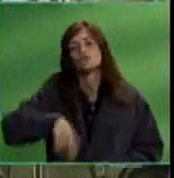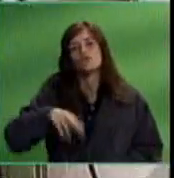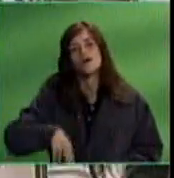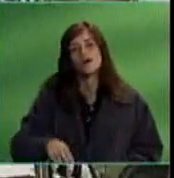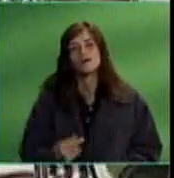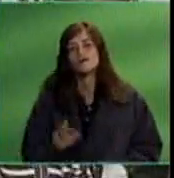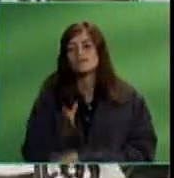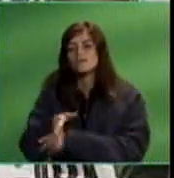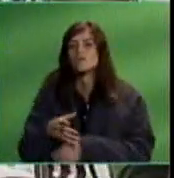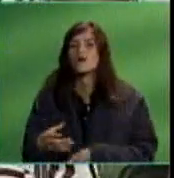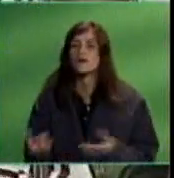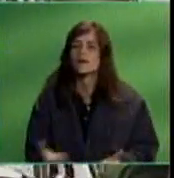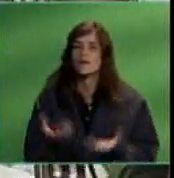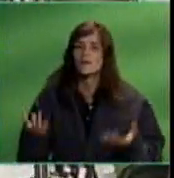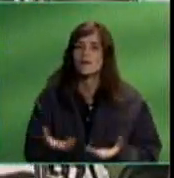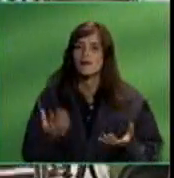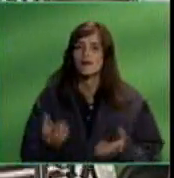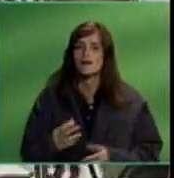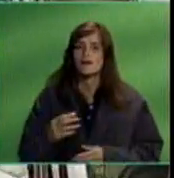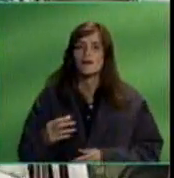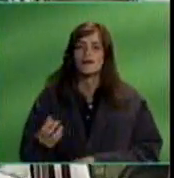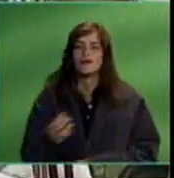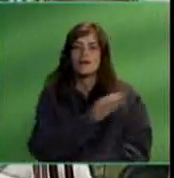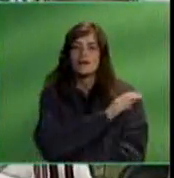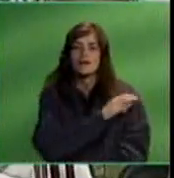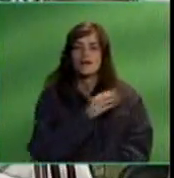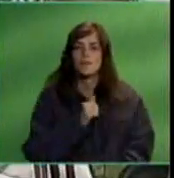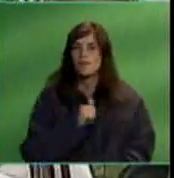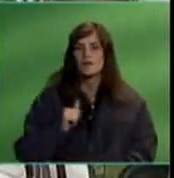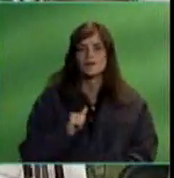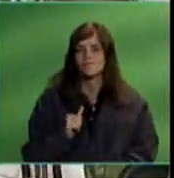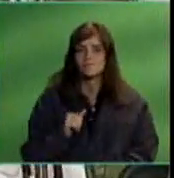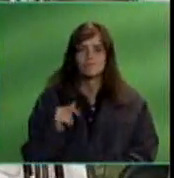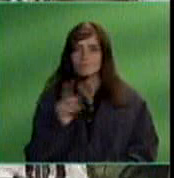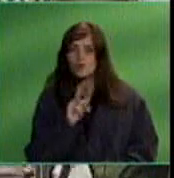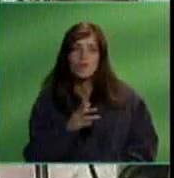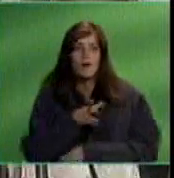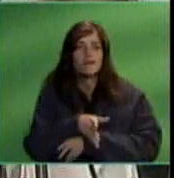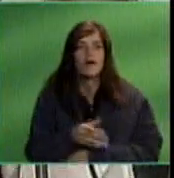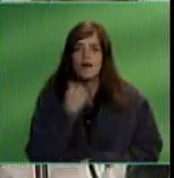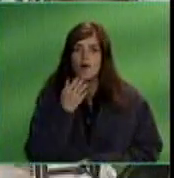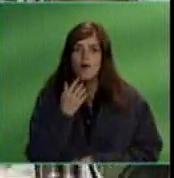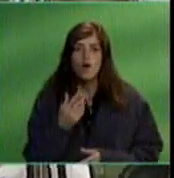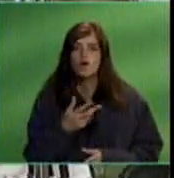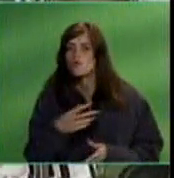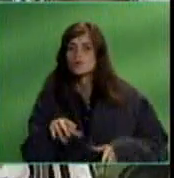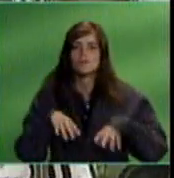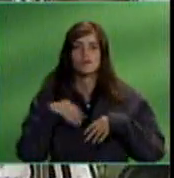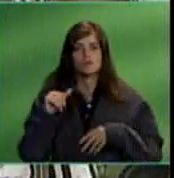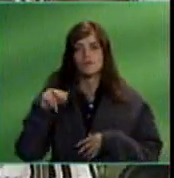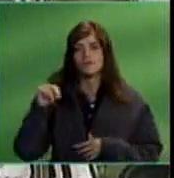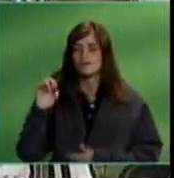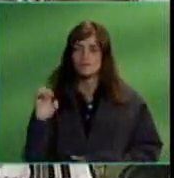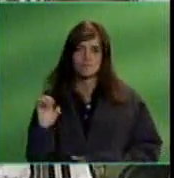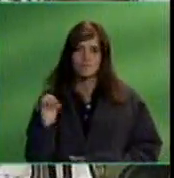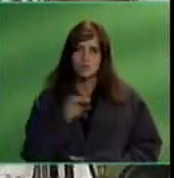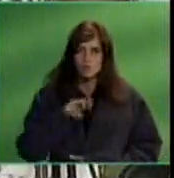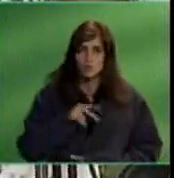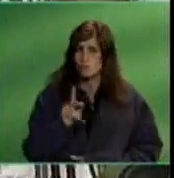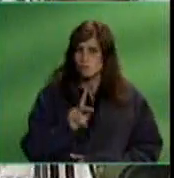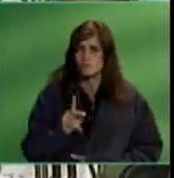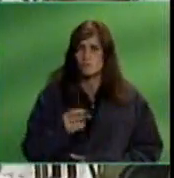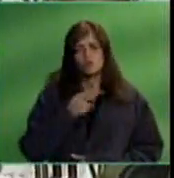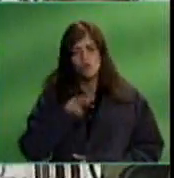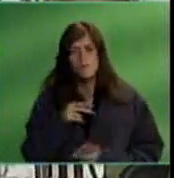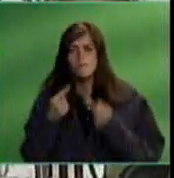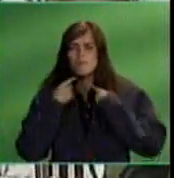yendo a quemar eh una clínica privada no nos verá en ningún momento desconociendo al árbitro electoral hasta cuando hemos